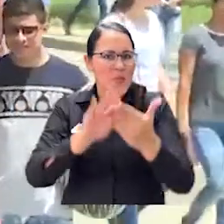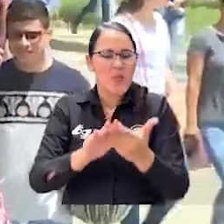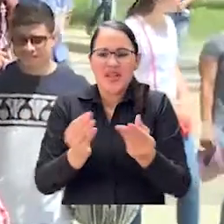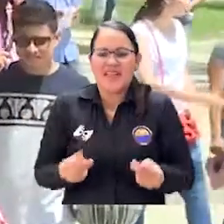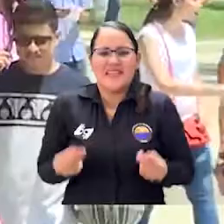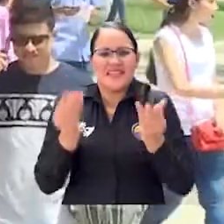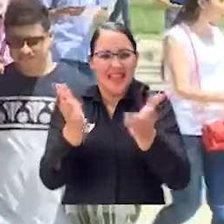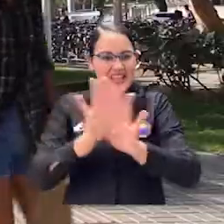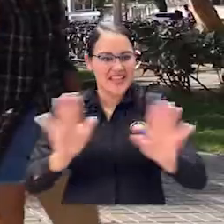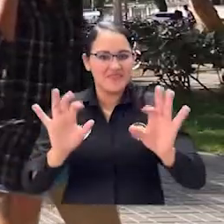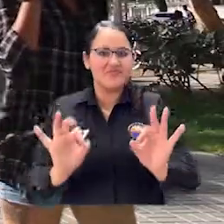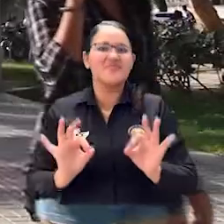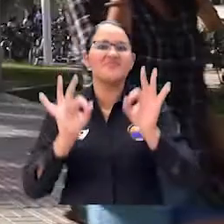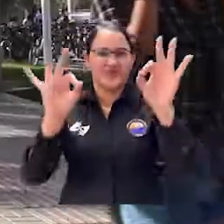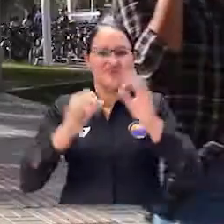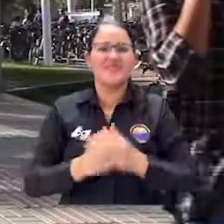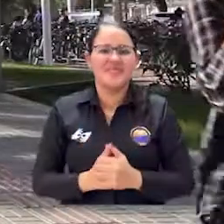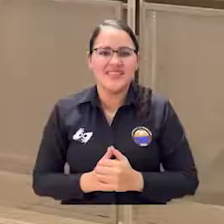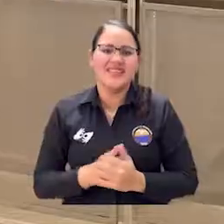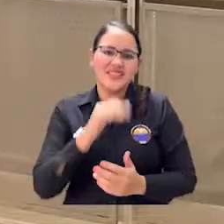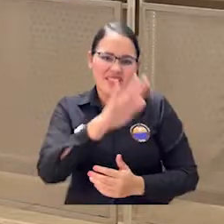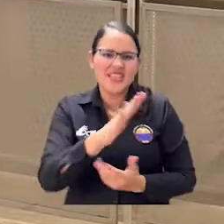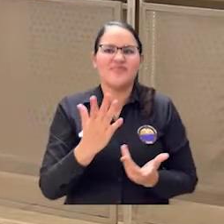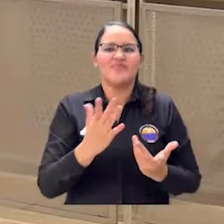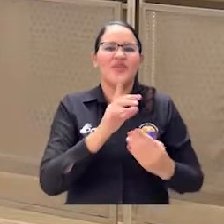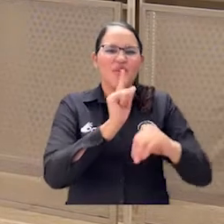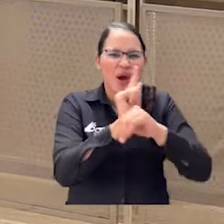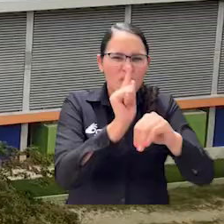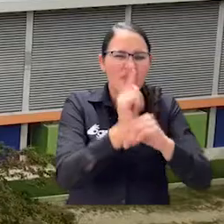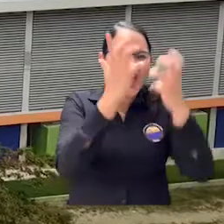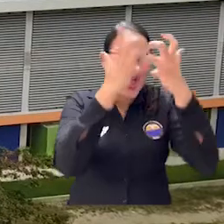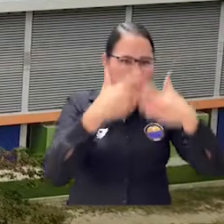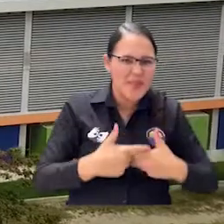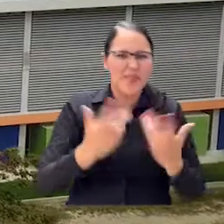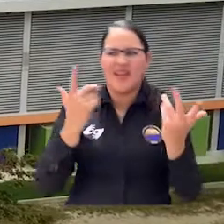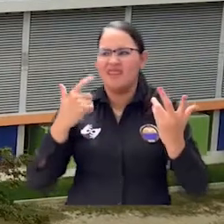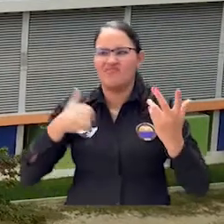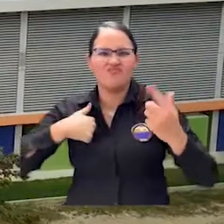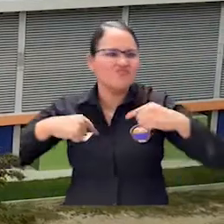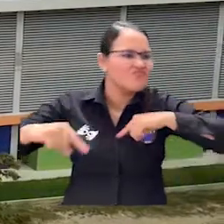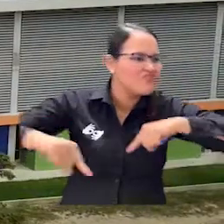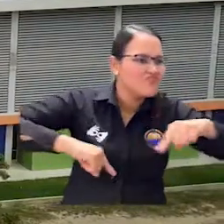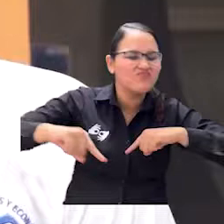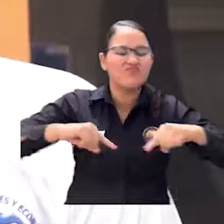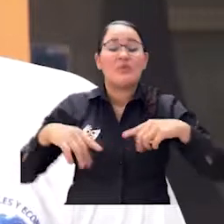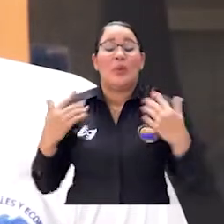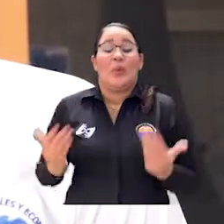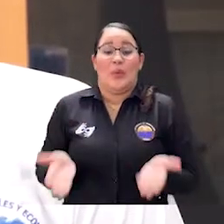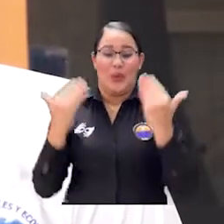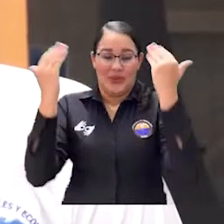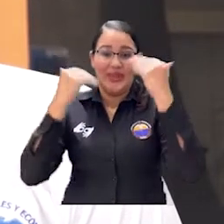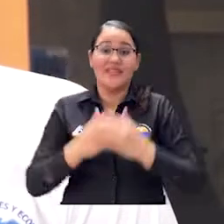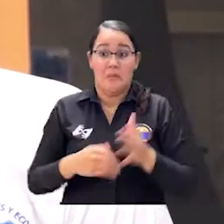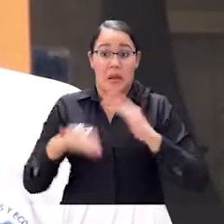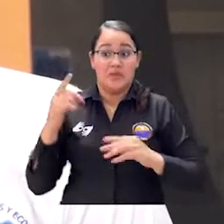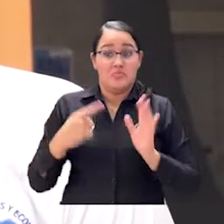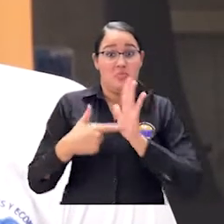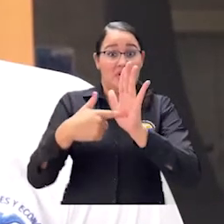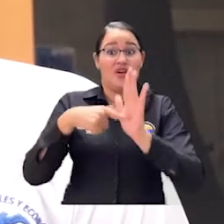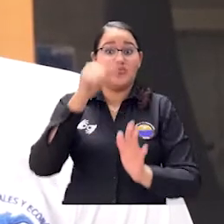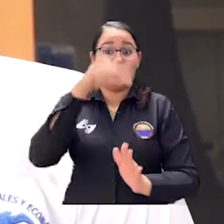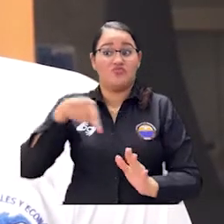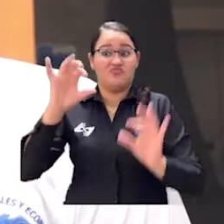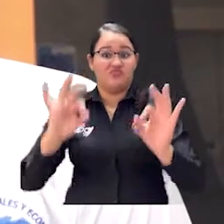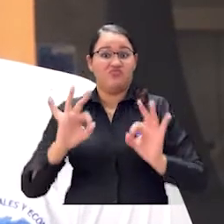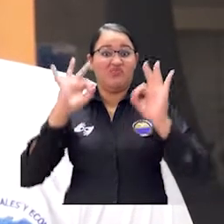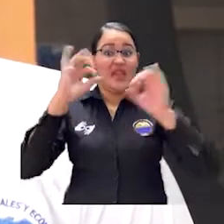de la Facultad de Ciencias Empresariales, del Programa de Administración de Empresas, el cual dirijo, y de la universidad en general, un reconocimiento de